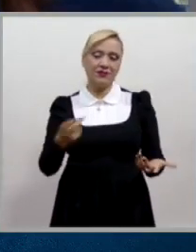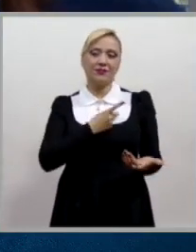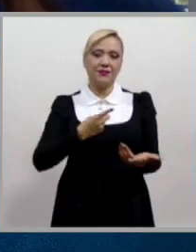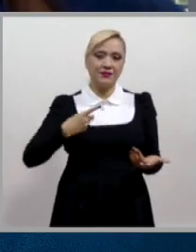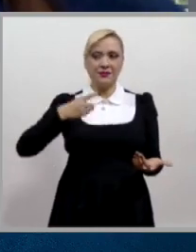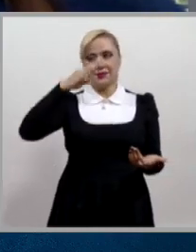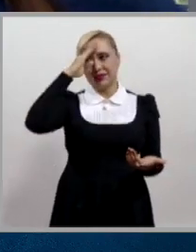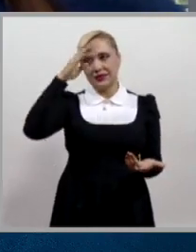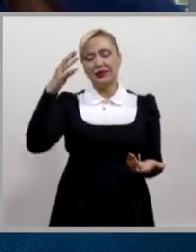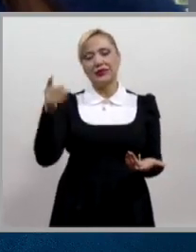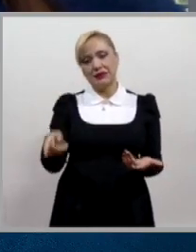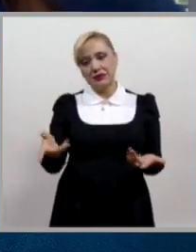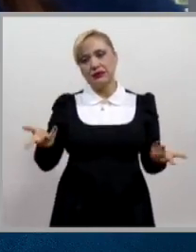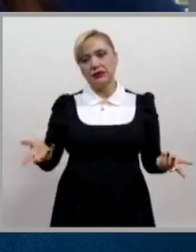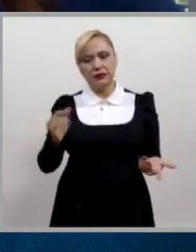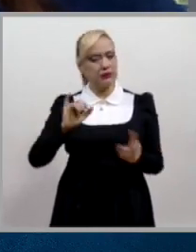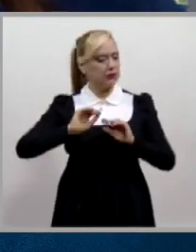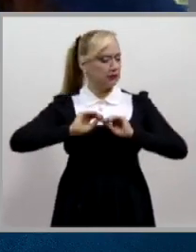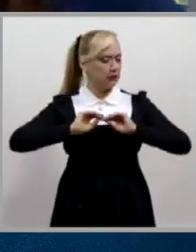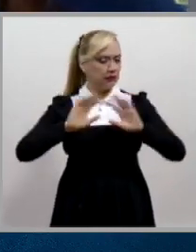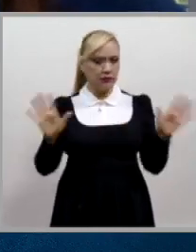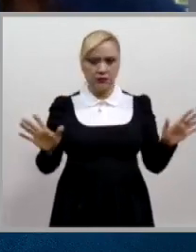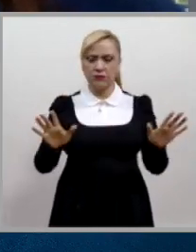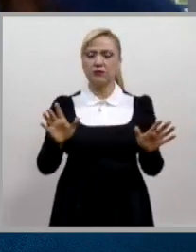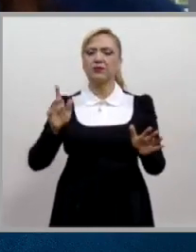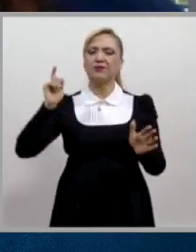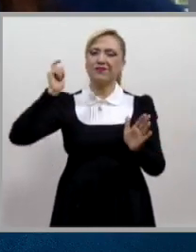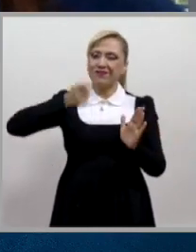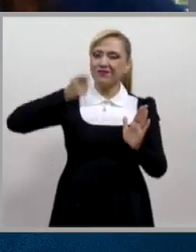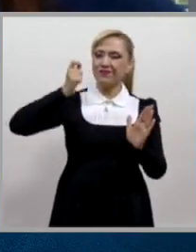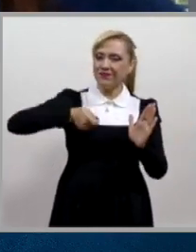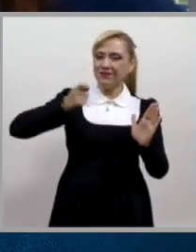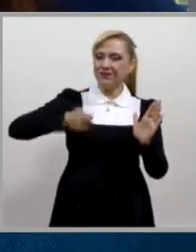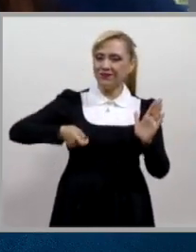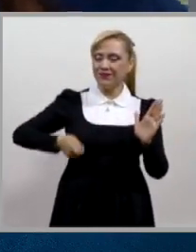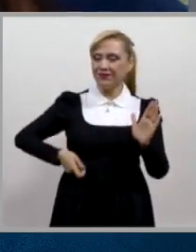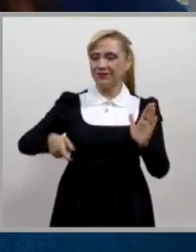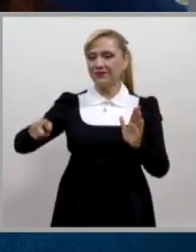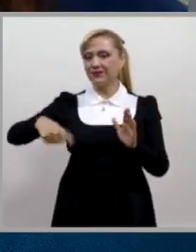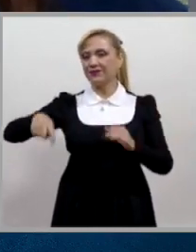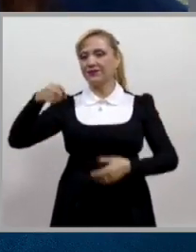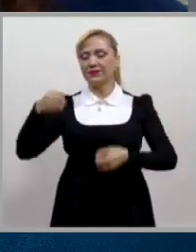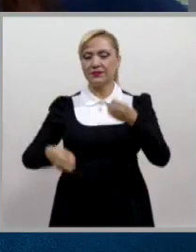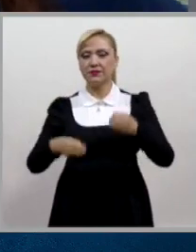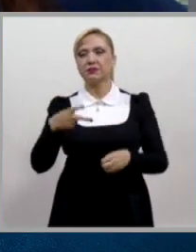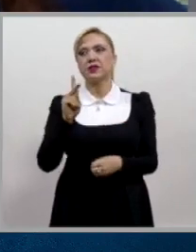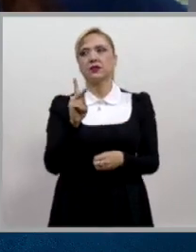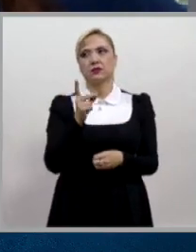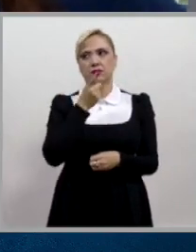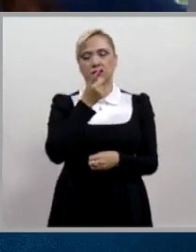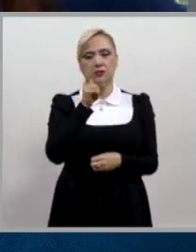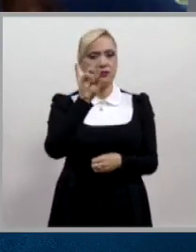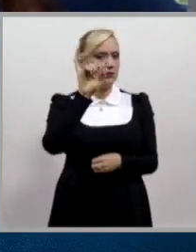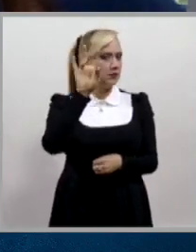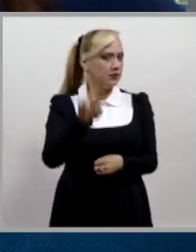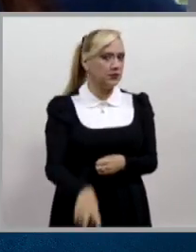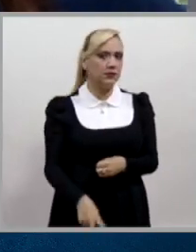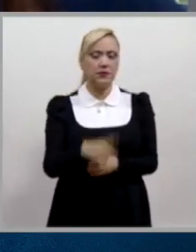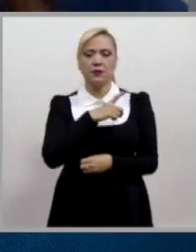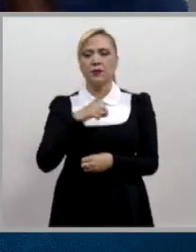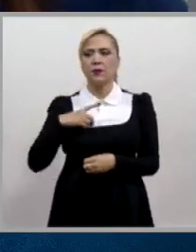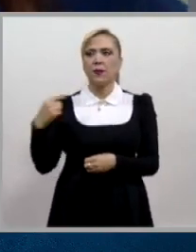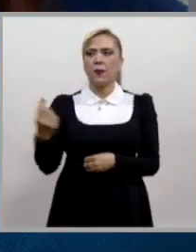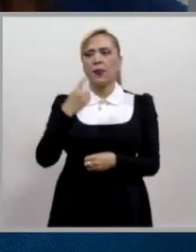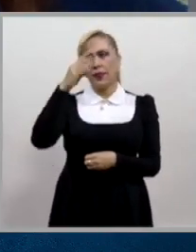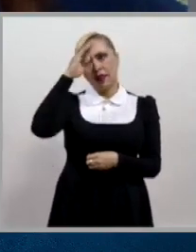eso. Por supuesto que eso depende mucho de la interpretación que se da en sede judicial, pero también hay que decirlo, eso también debe llevar a